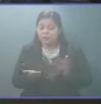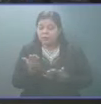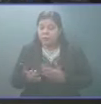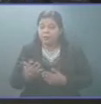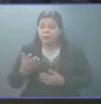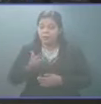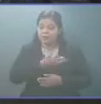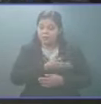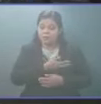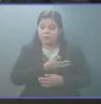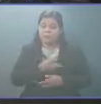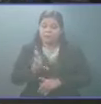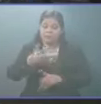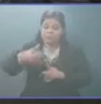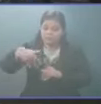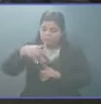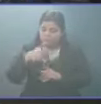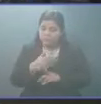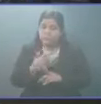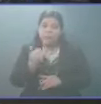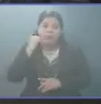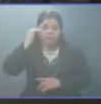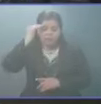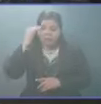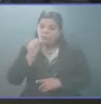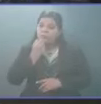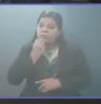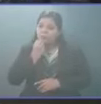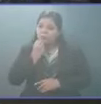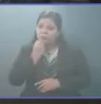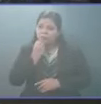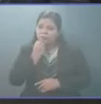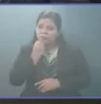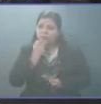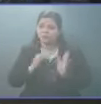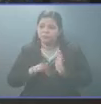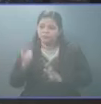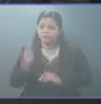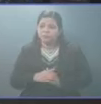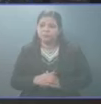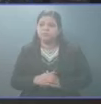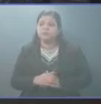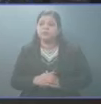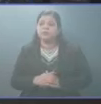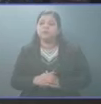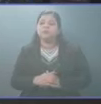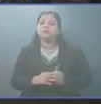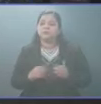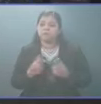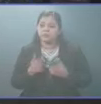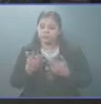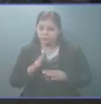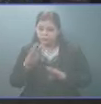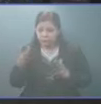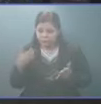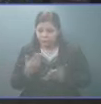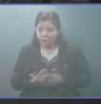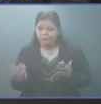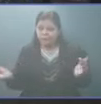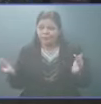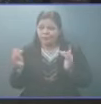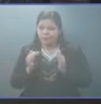esté el adulto mayor, ¿verdad? Tengo entendido que ustedes tienen jardines, tienen espacios donde ellos también,